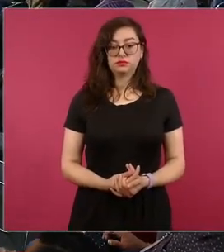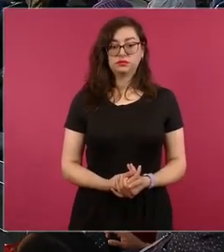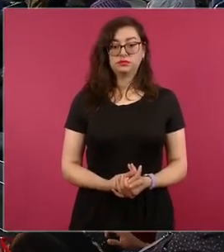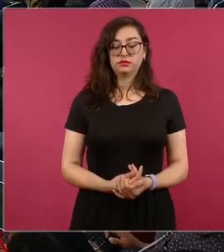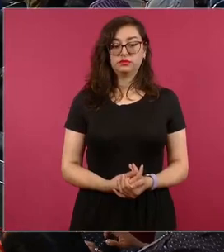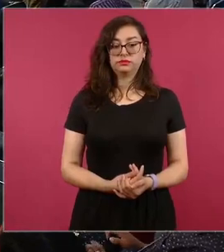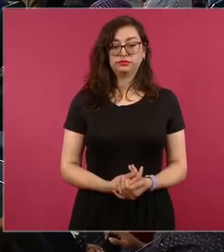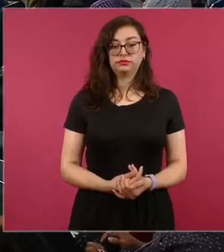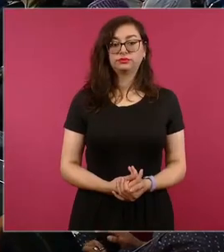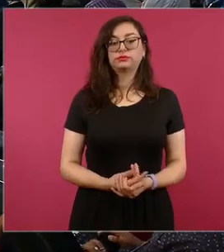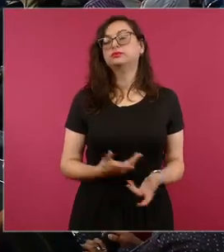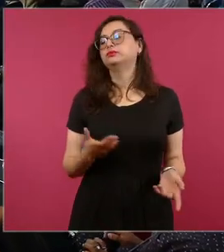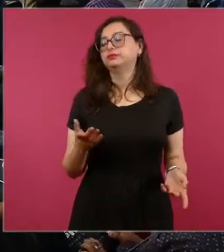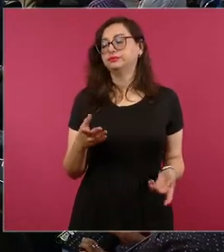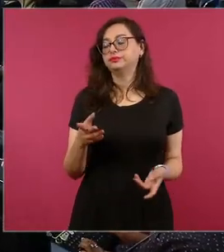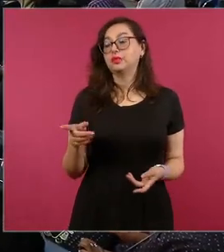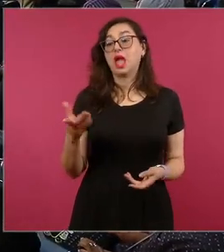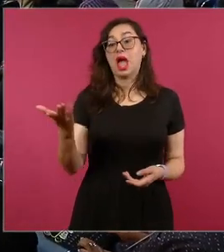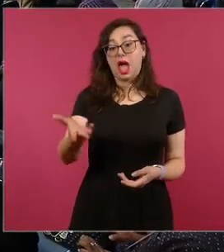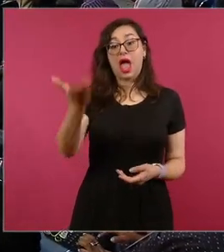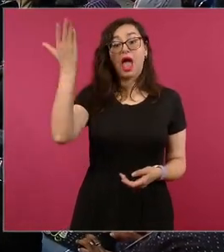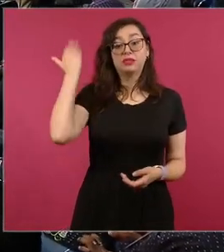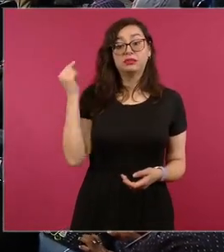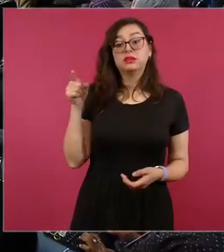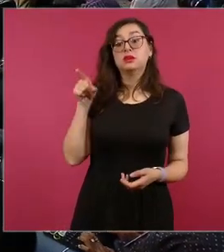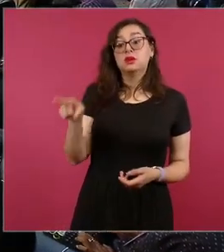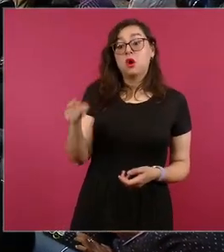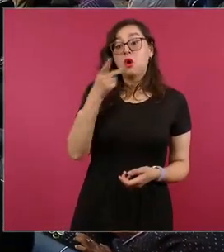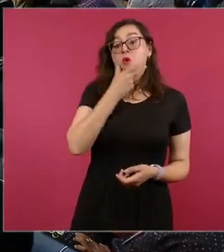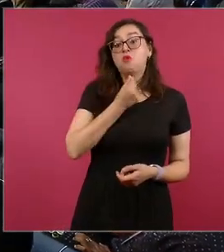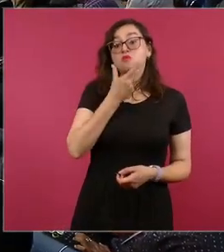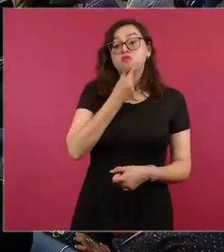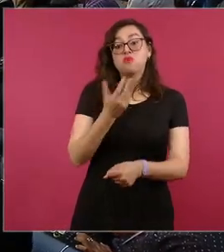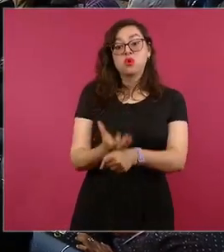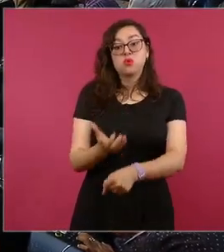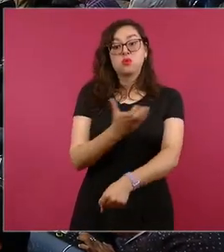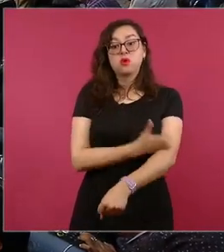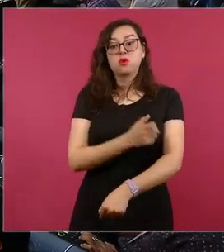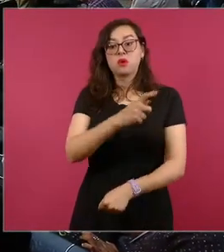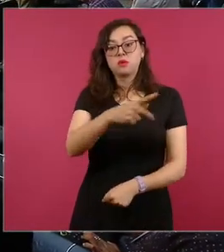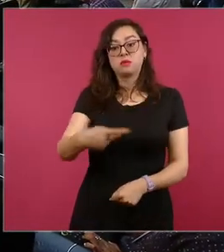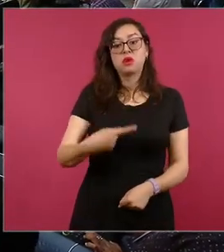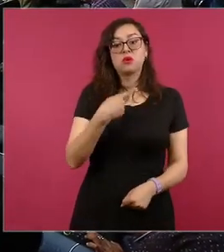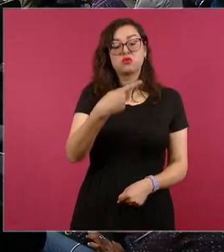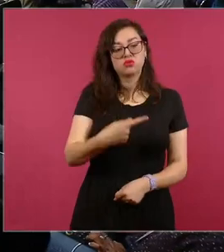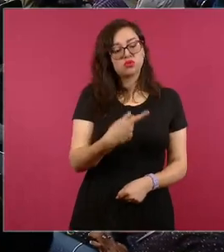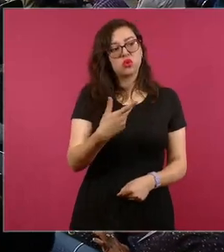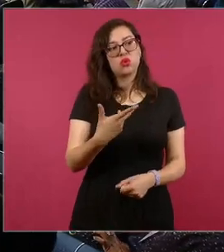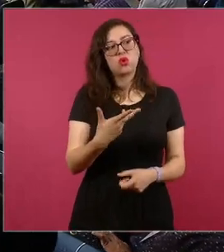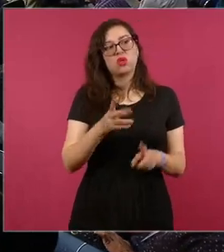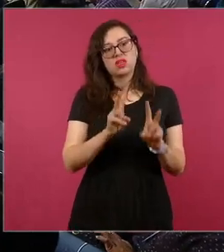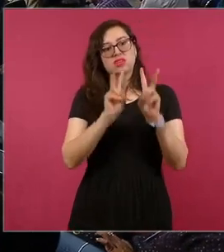Es que el compañero nos preguntó sobre la Escuela de Medicina